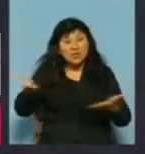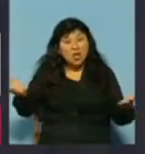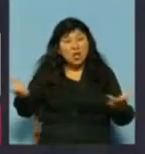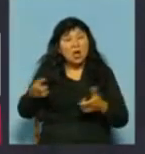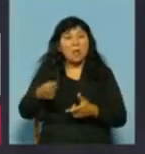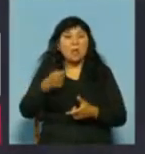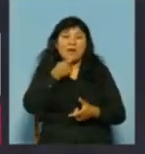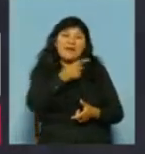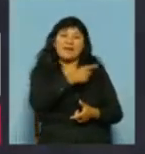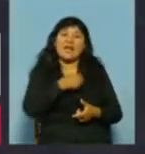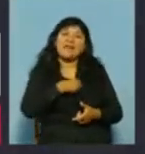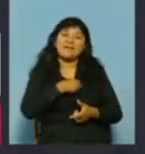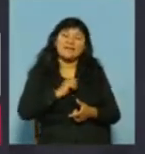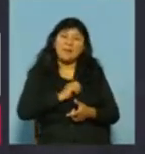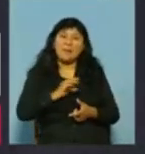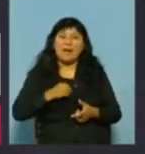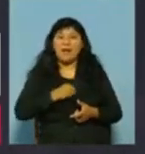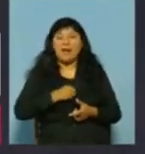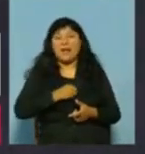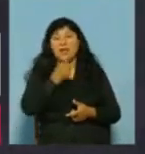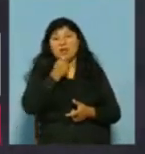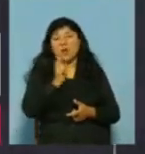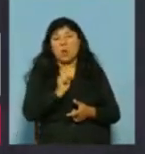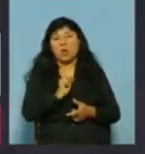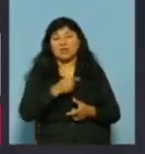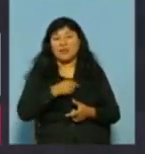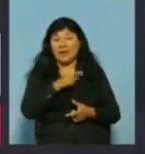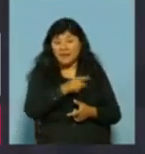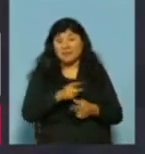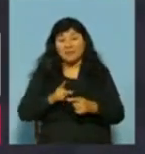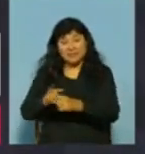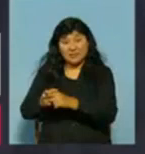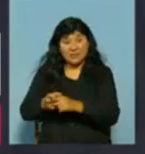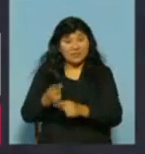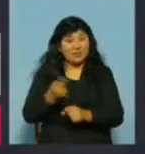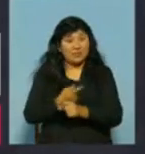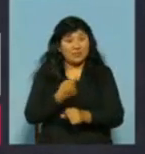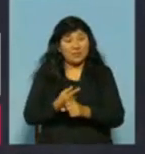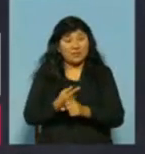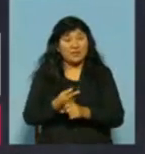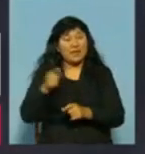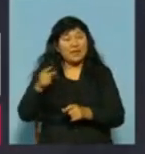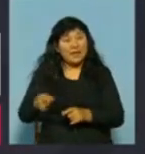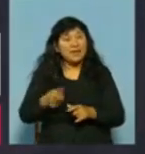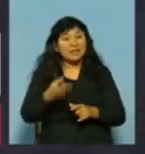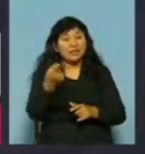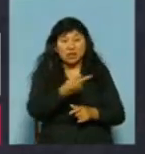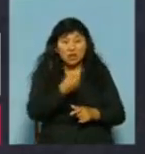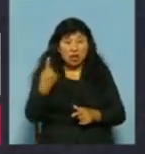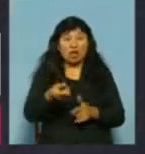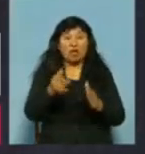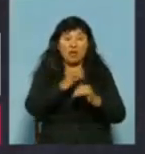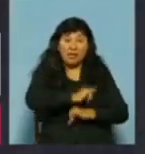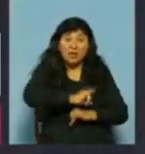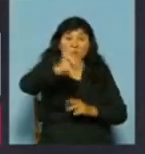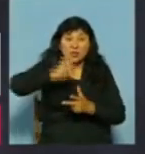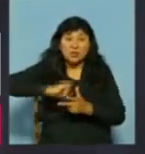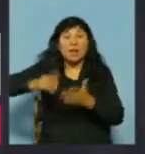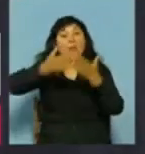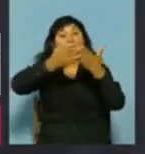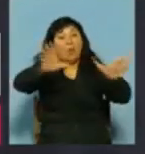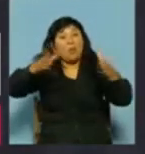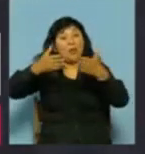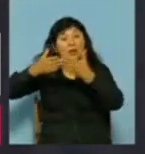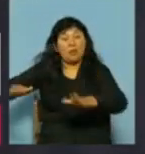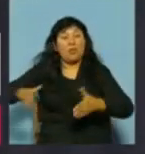a gusto, también como bien lo dijiste vos, Omar, cuando dimos a conocer las denuncias que también son públicas sobre el titular del Ministerio Público de